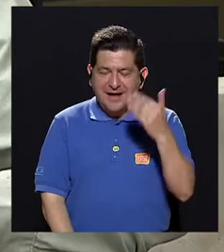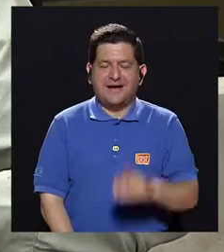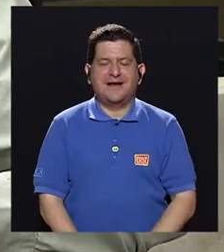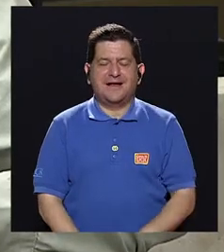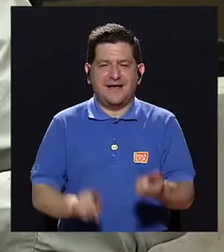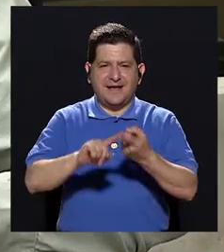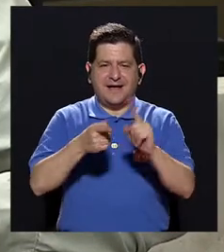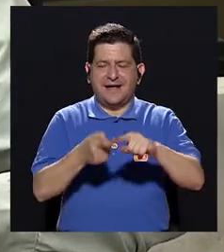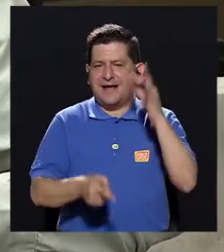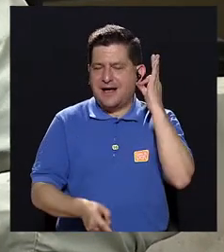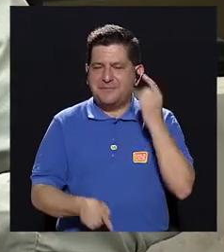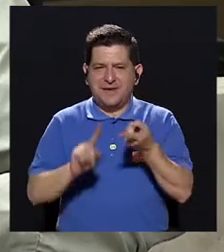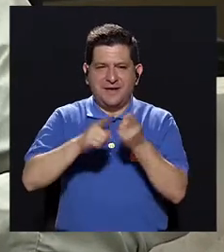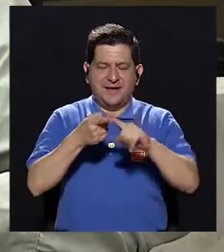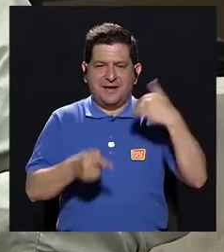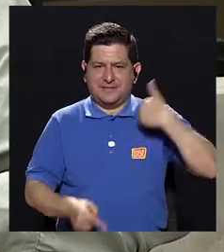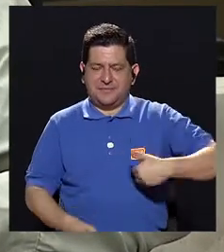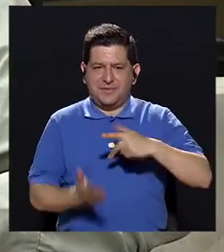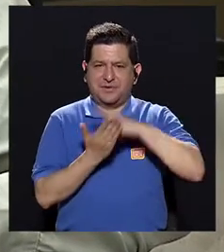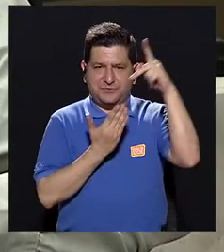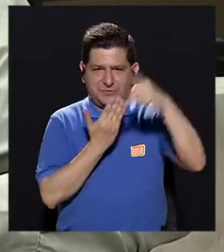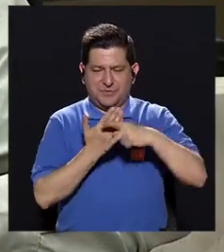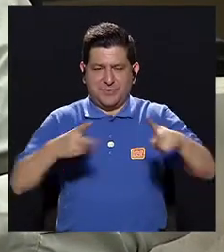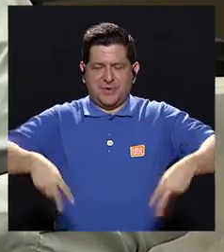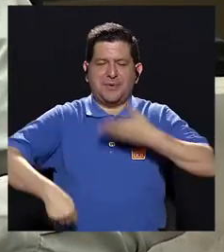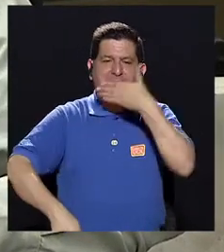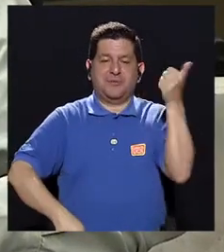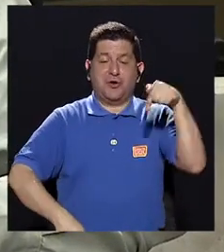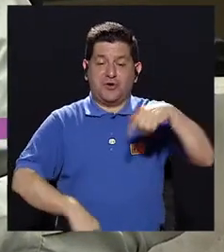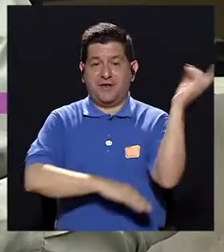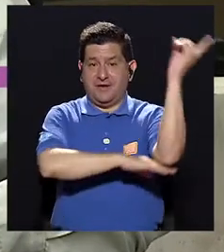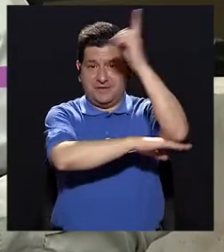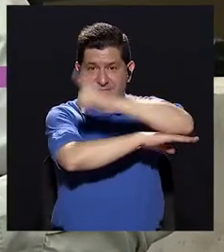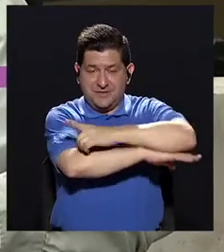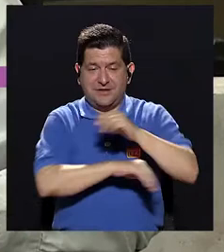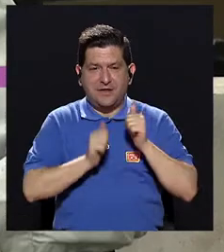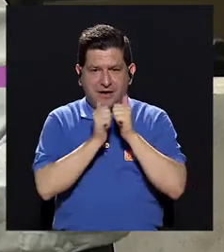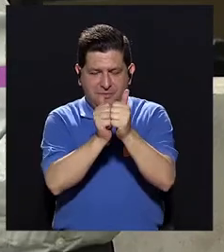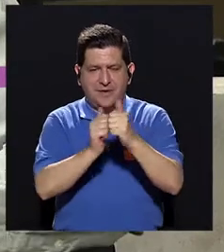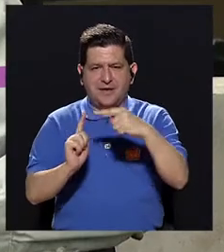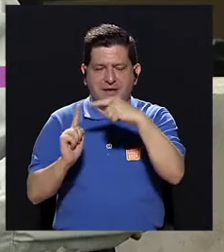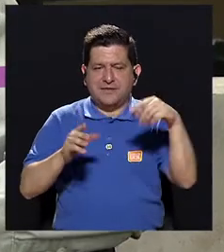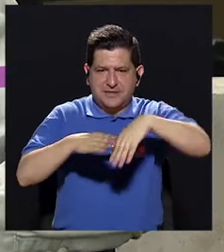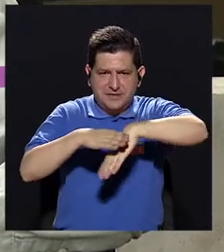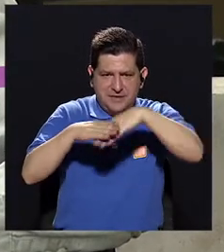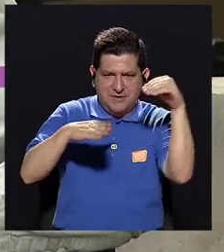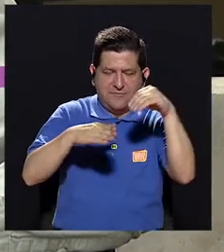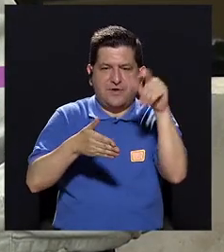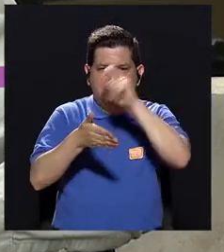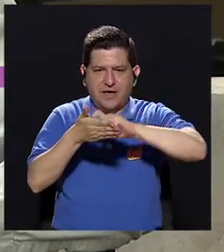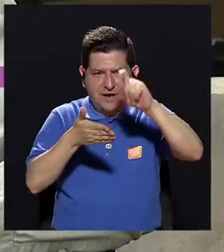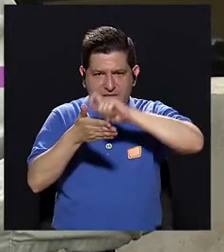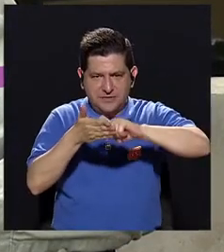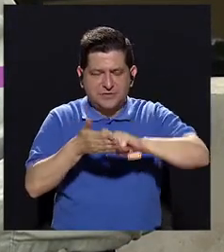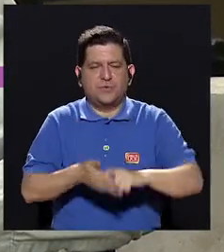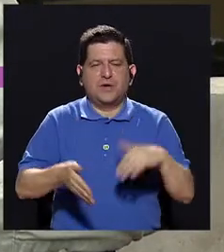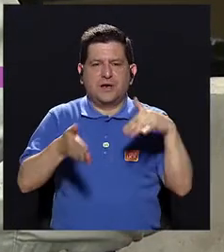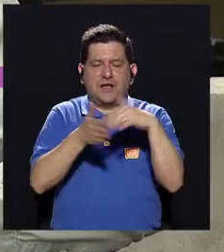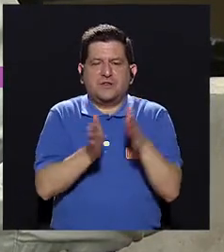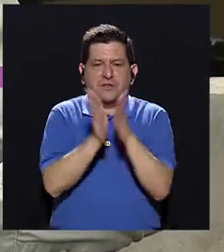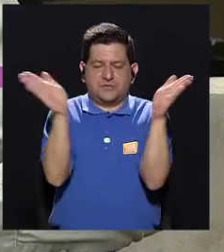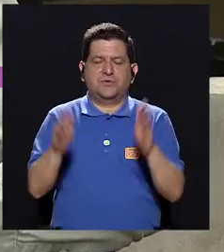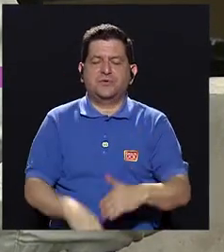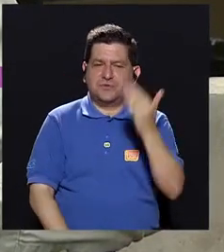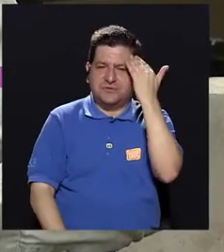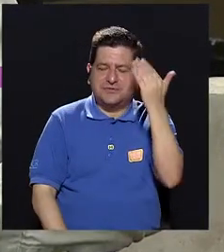Saludos, amigas y amigos de su telerevista Vivir Mejor. El día de hoy, acompañándoles desde las afueras de la Escuela de Estudios Generales,